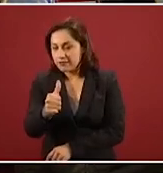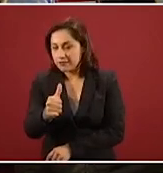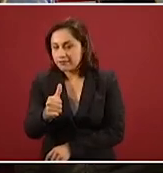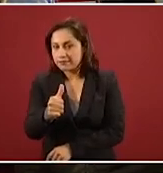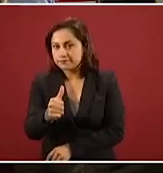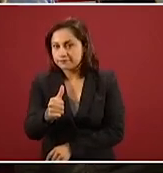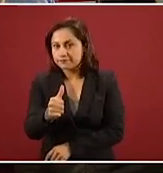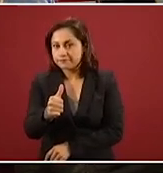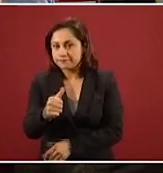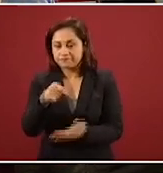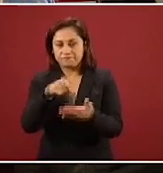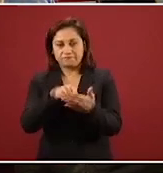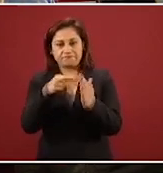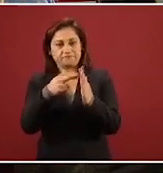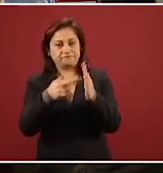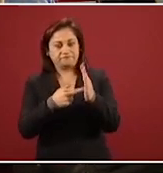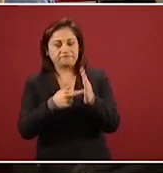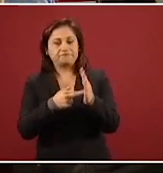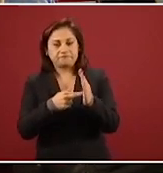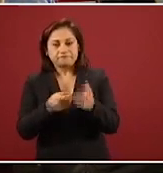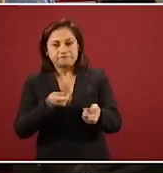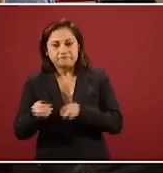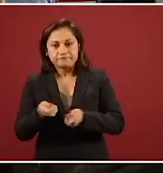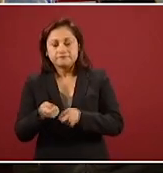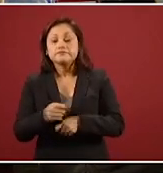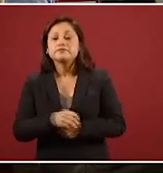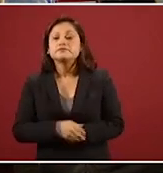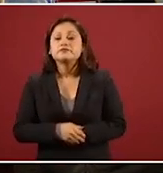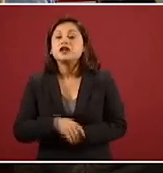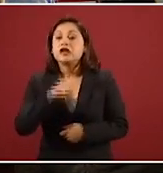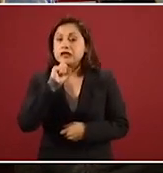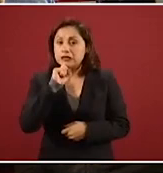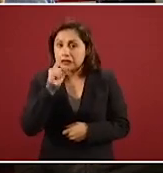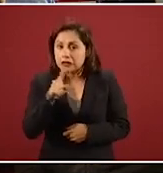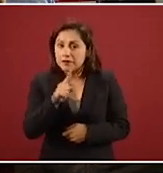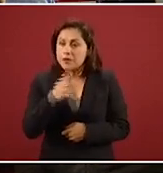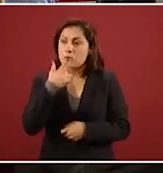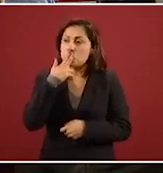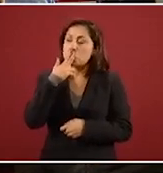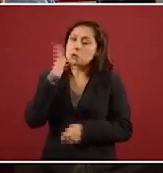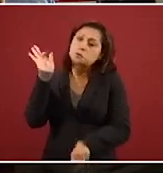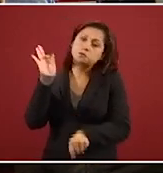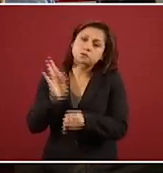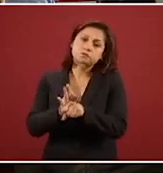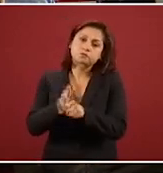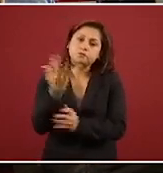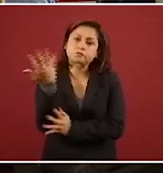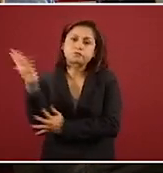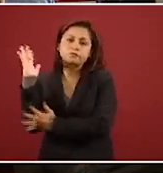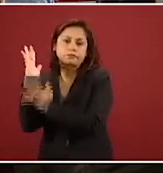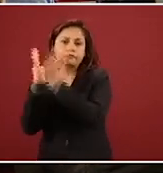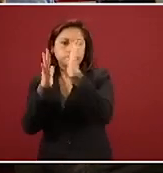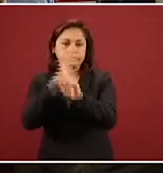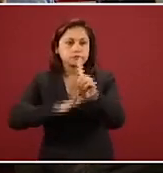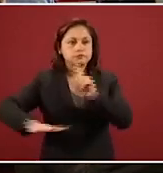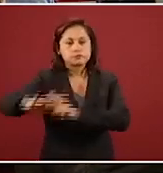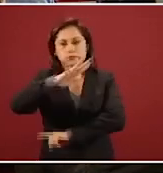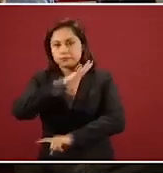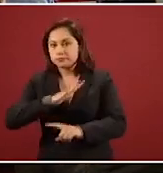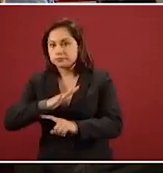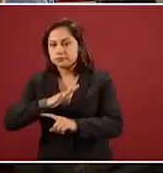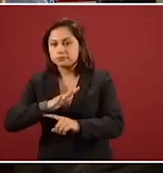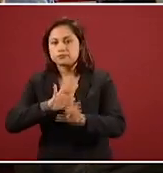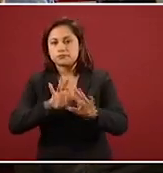no haya prácticas corruptas y se protege el medio ambiente. La que sigue, por favor, y es la última. Simplemente